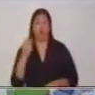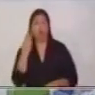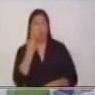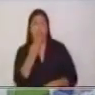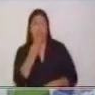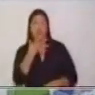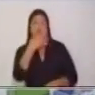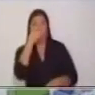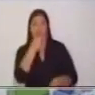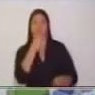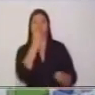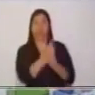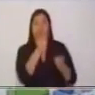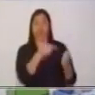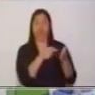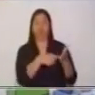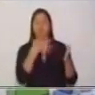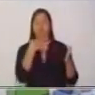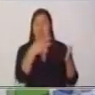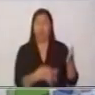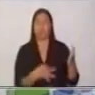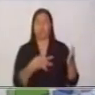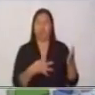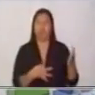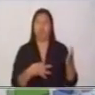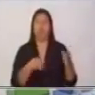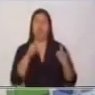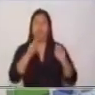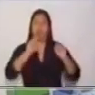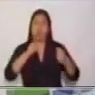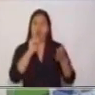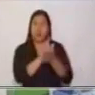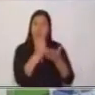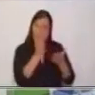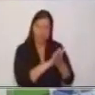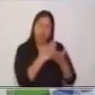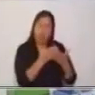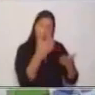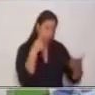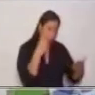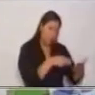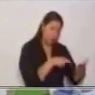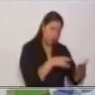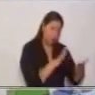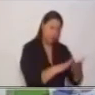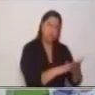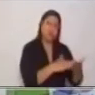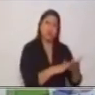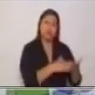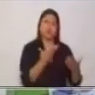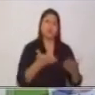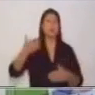Puedes consultar tus notas que tomaste anteriormente o discutirlo con quien te acompañe.